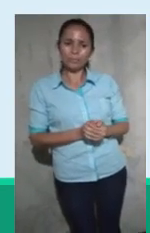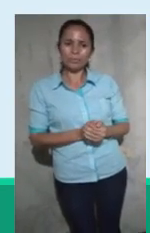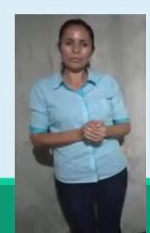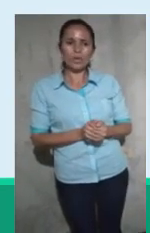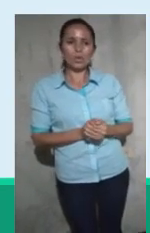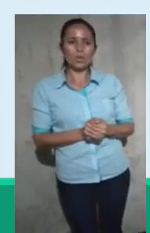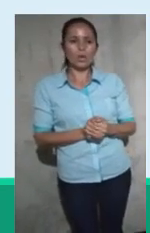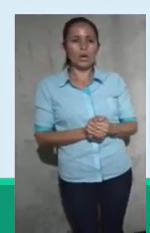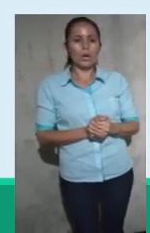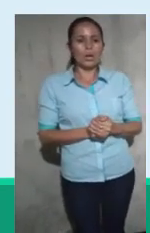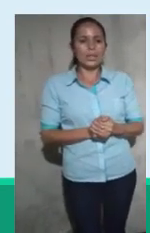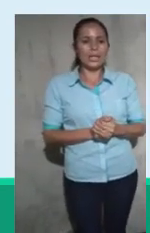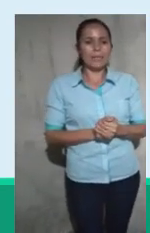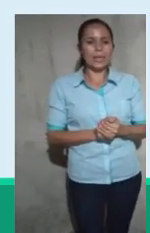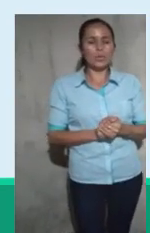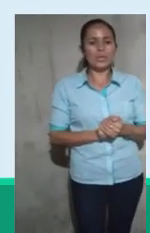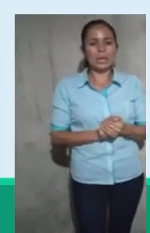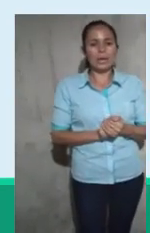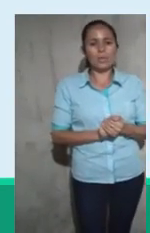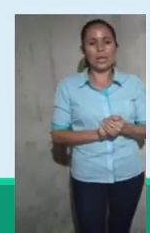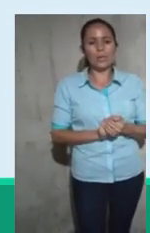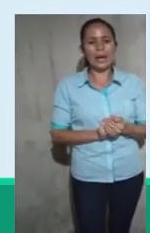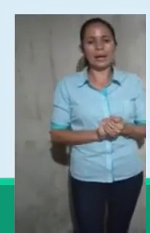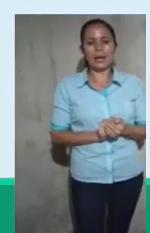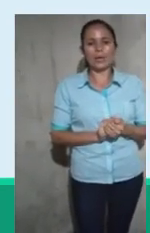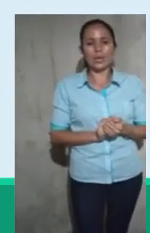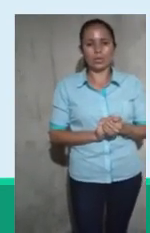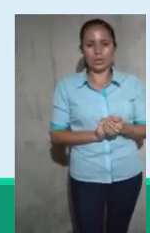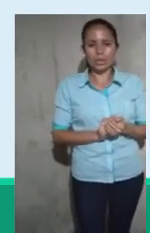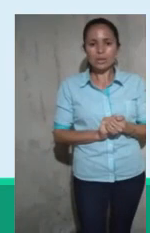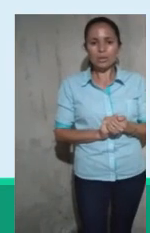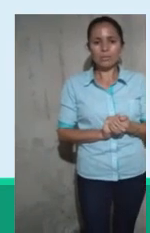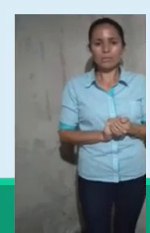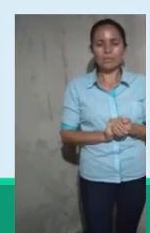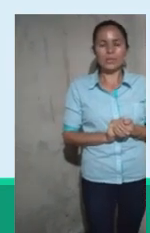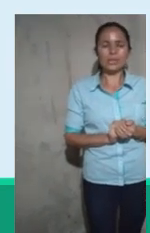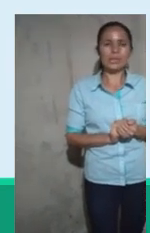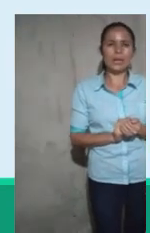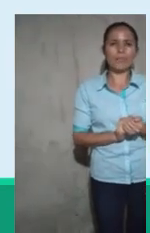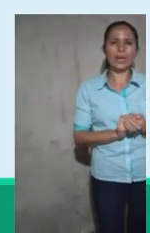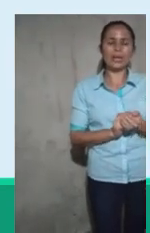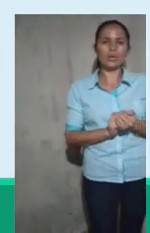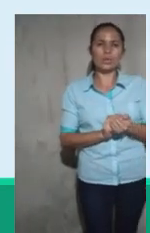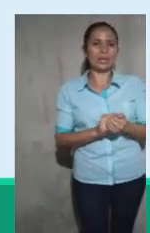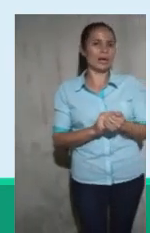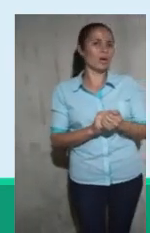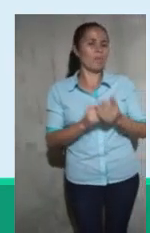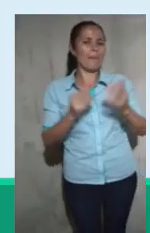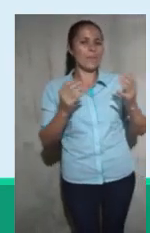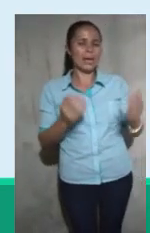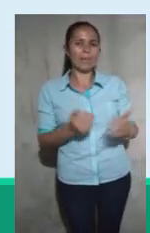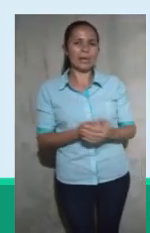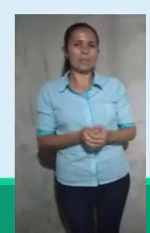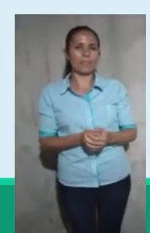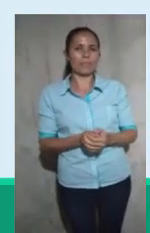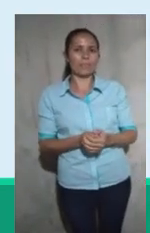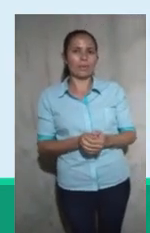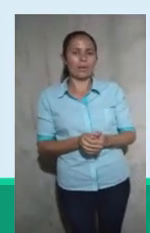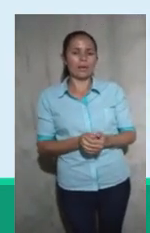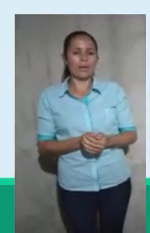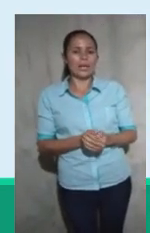presentación. Se debe de usar un lenguaje claro y conciso, siempre irnos a lo más breve,